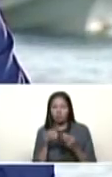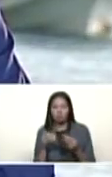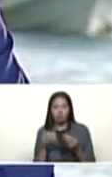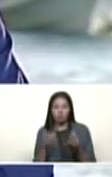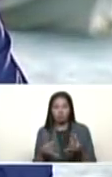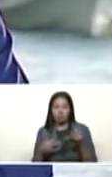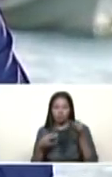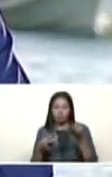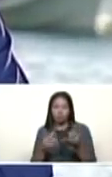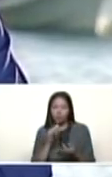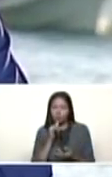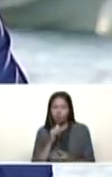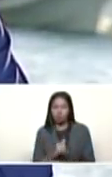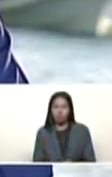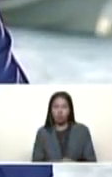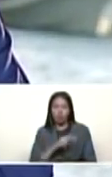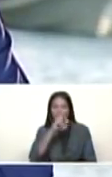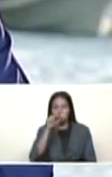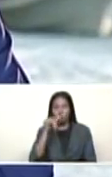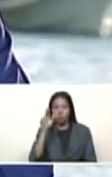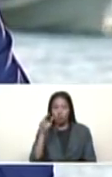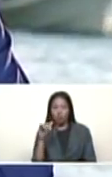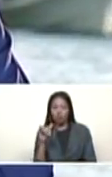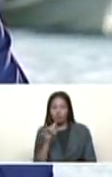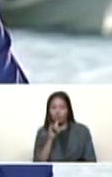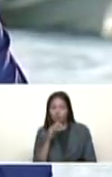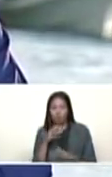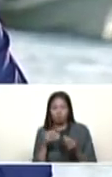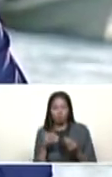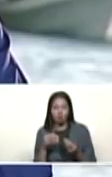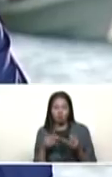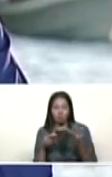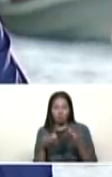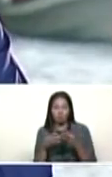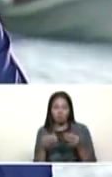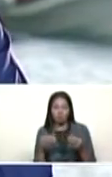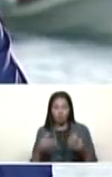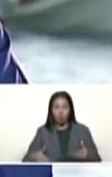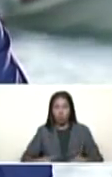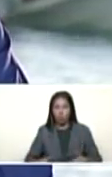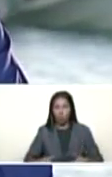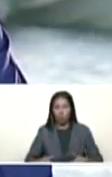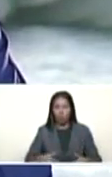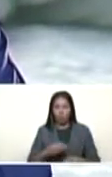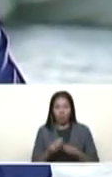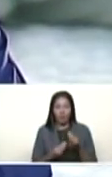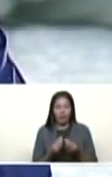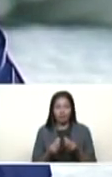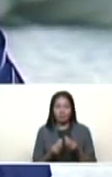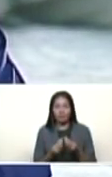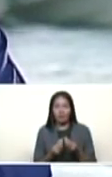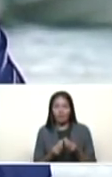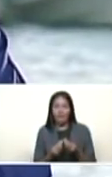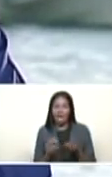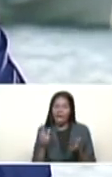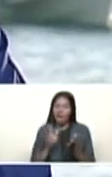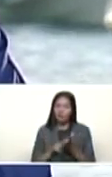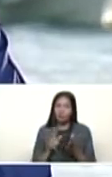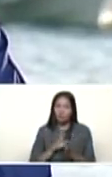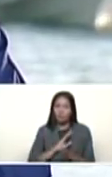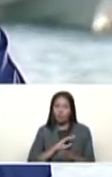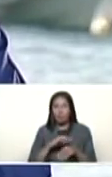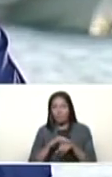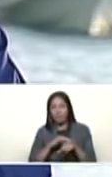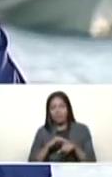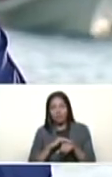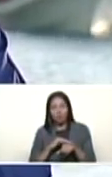declaraciones. Noruega reitera su reconocimiento a las partes por los esfuerzos realizados, afirma la ministra de